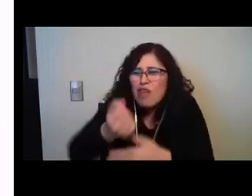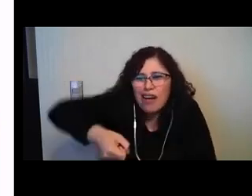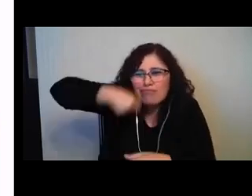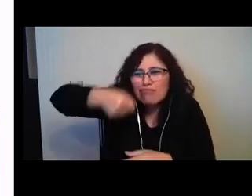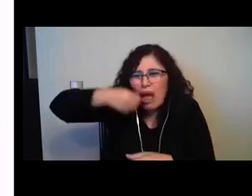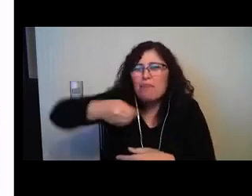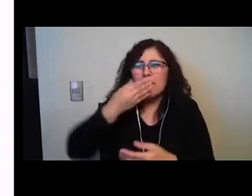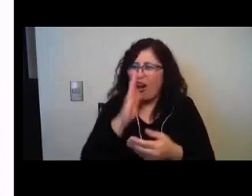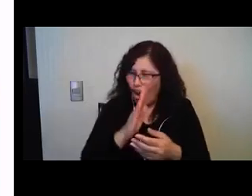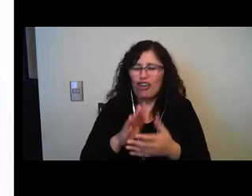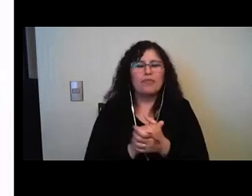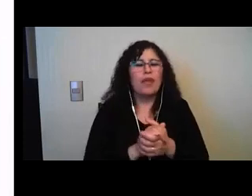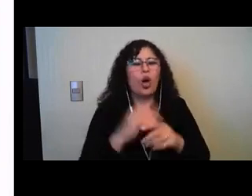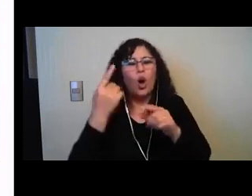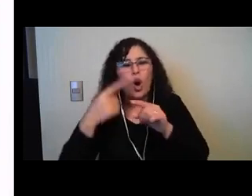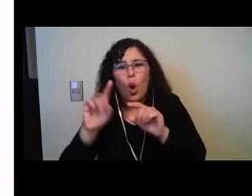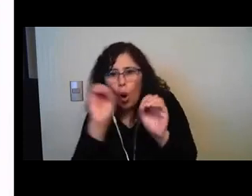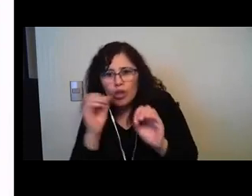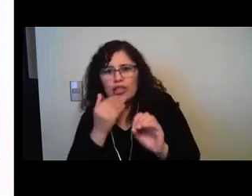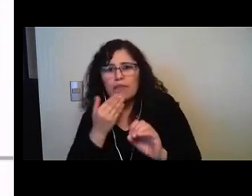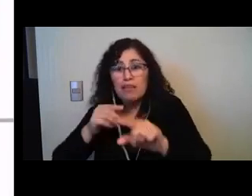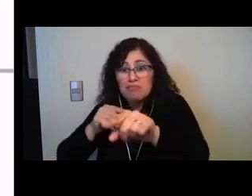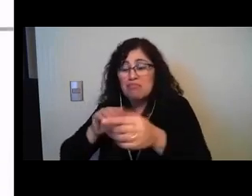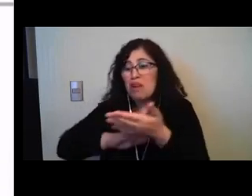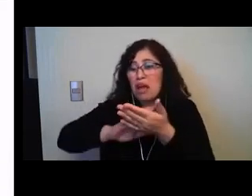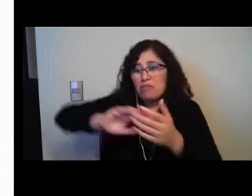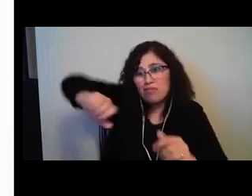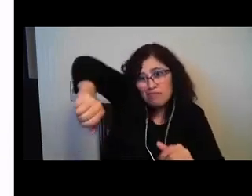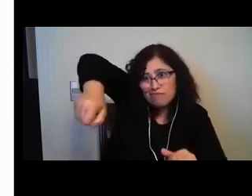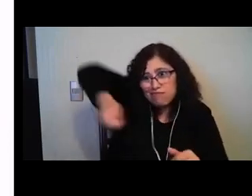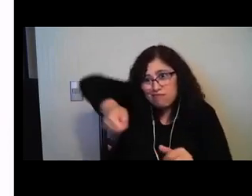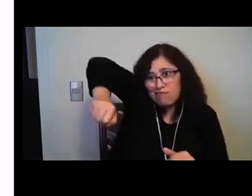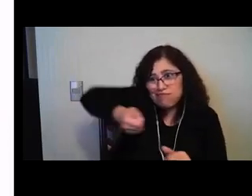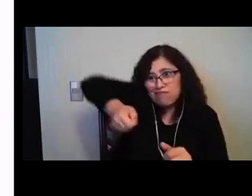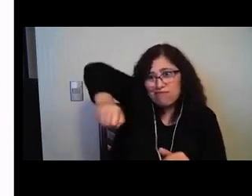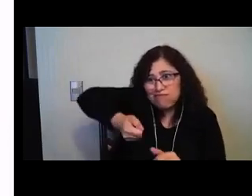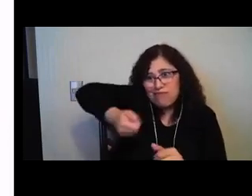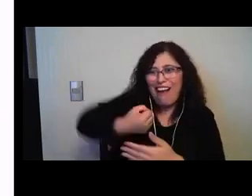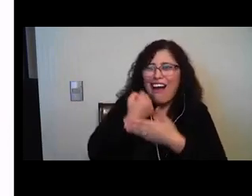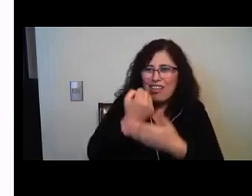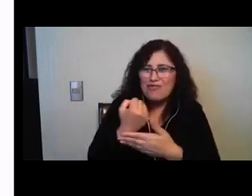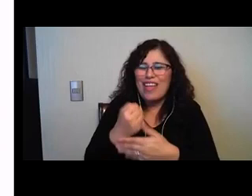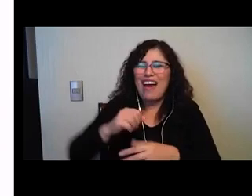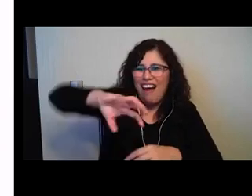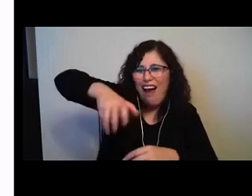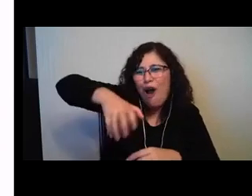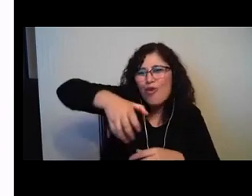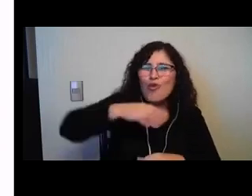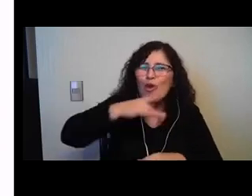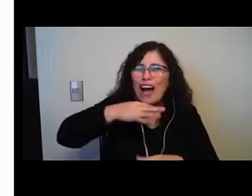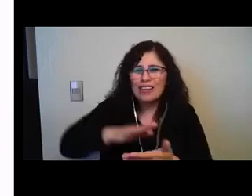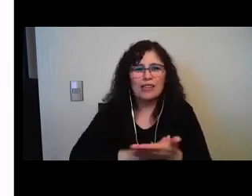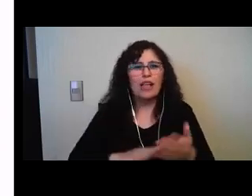o una adaptación para poder abrir las llaves de agua, por ejemplo, ya. adaptaciones para colocarse los zapatos,